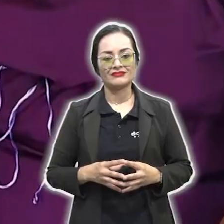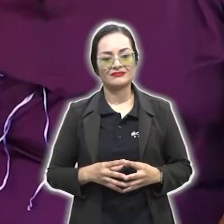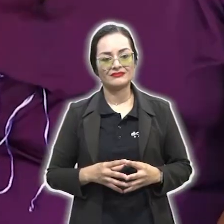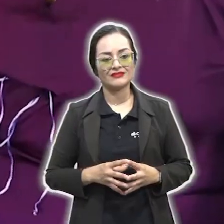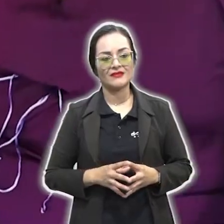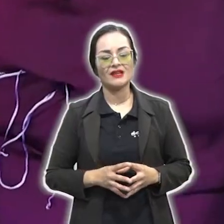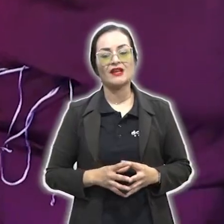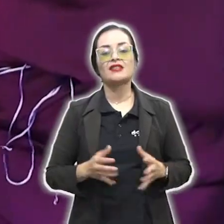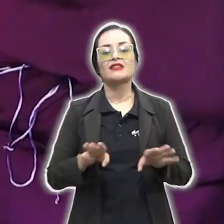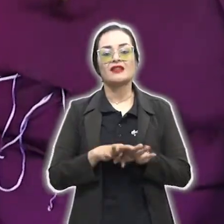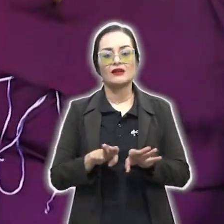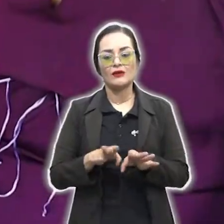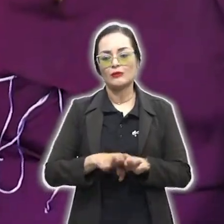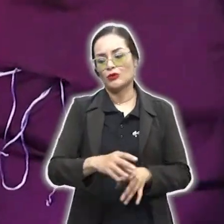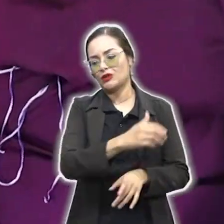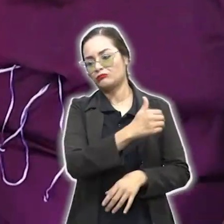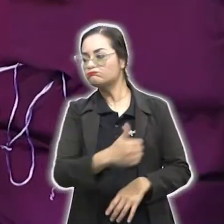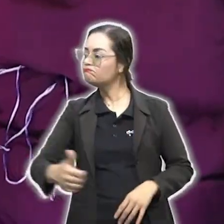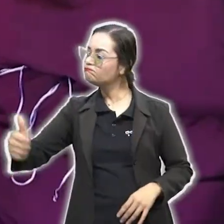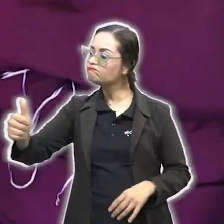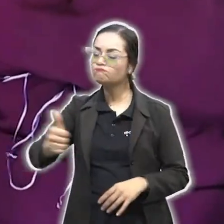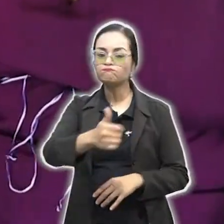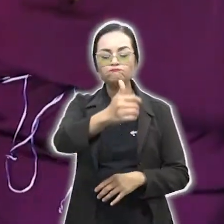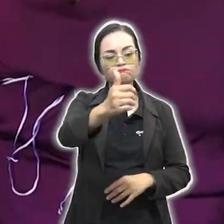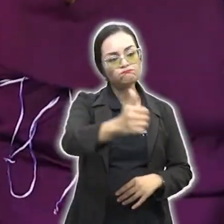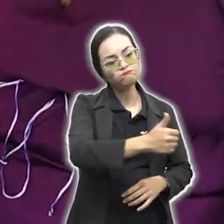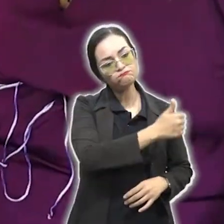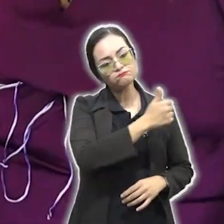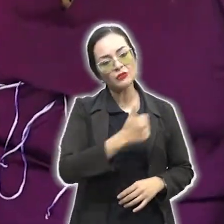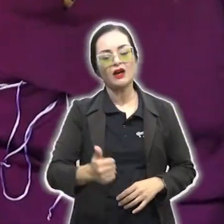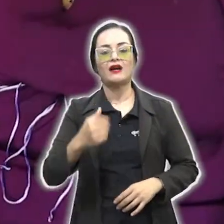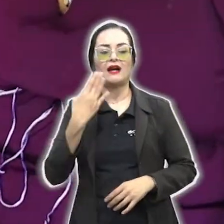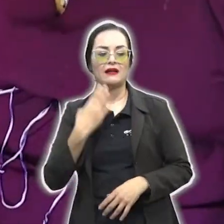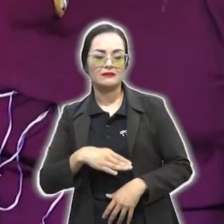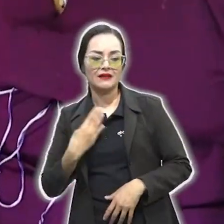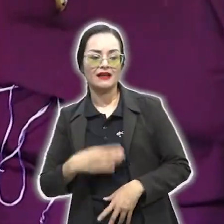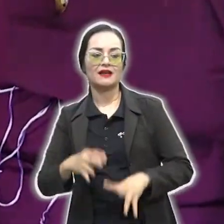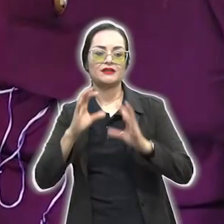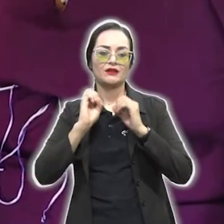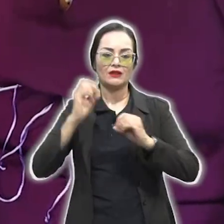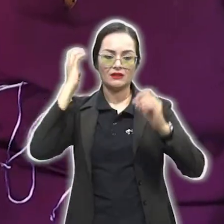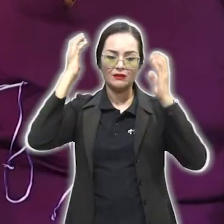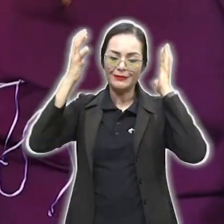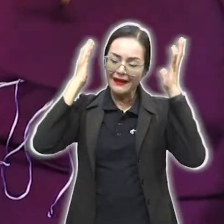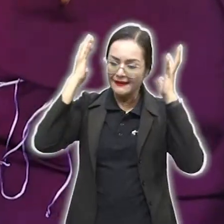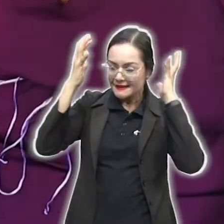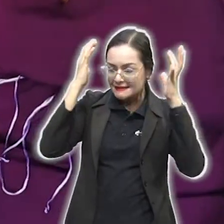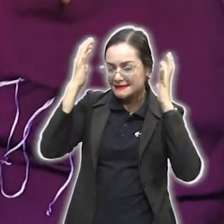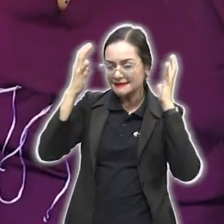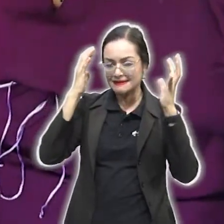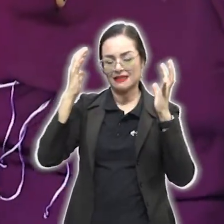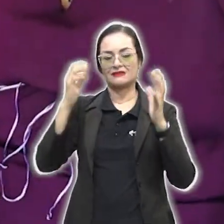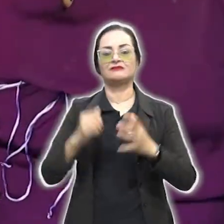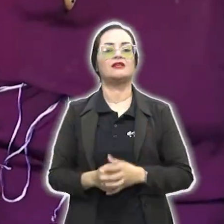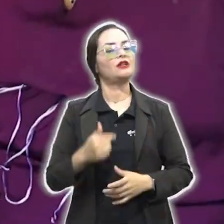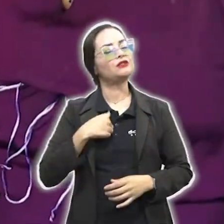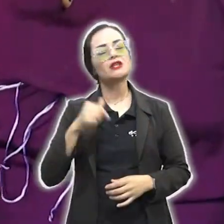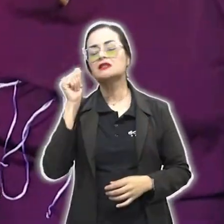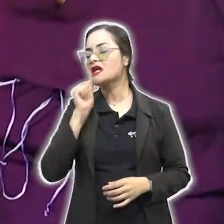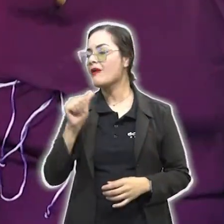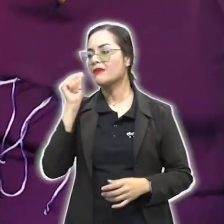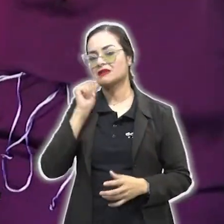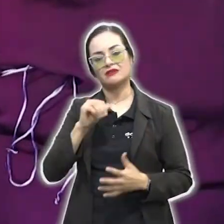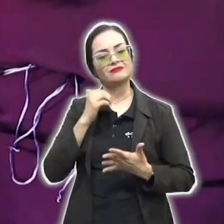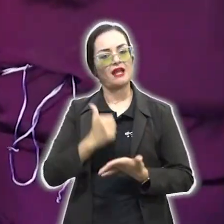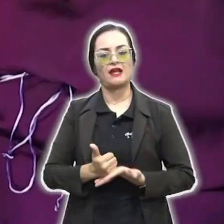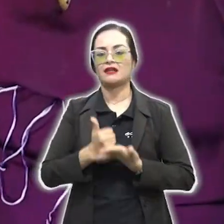es moverlo a todos lados, que el baño, bañarlo, que se tenga que mover a algún lado, siempre tengo que estar para